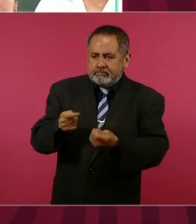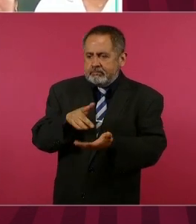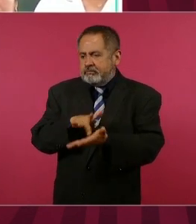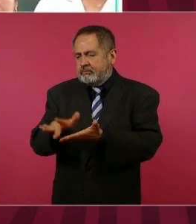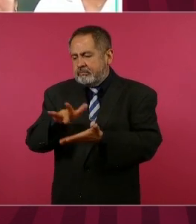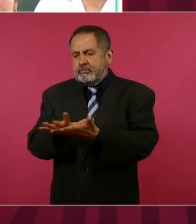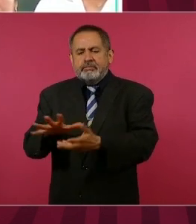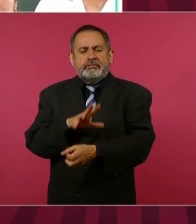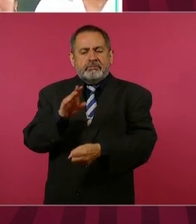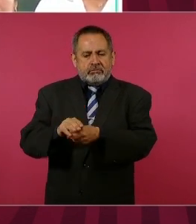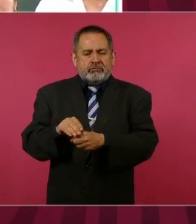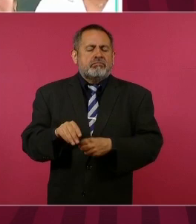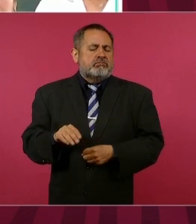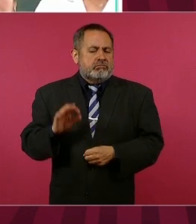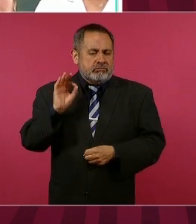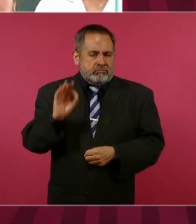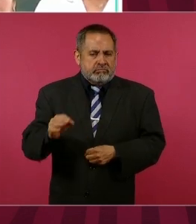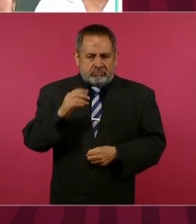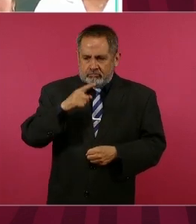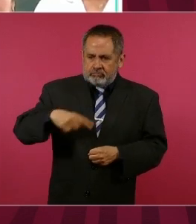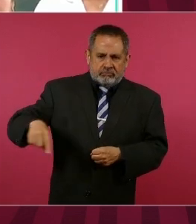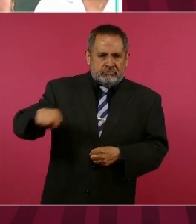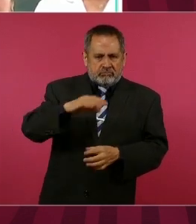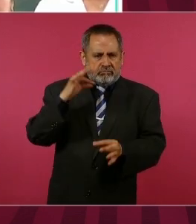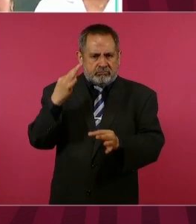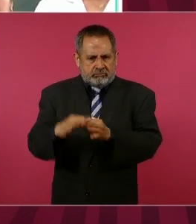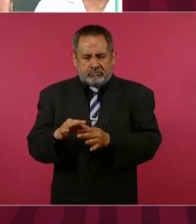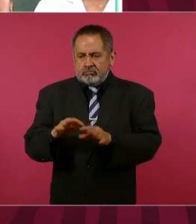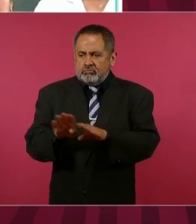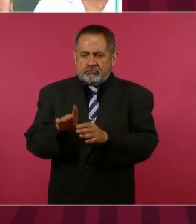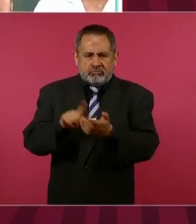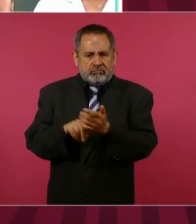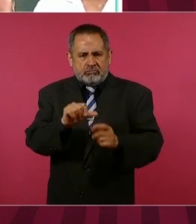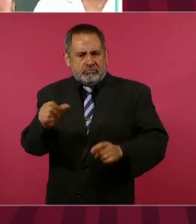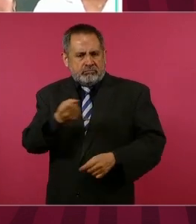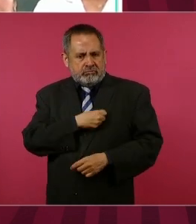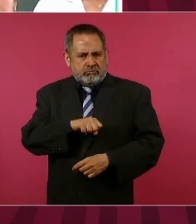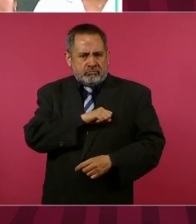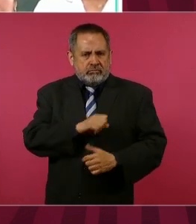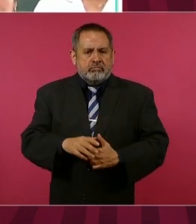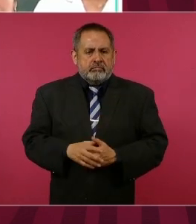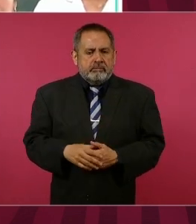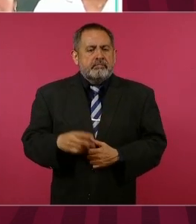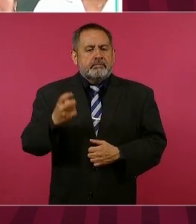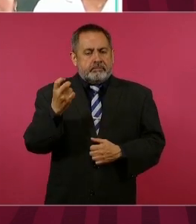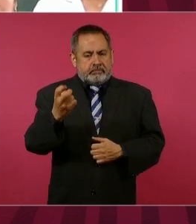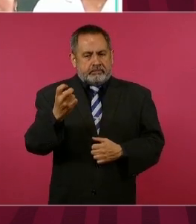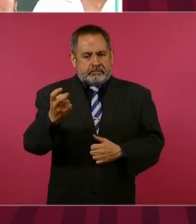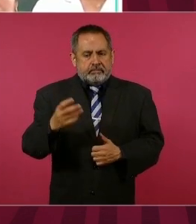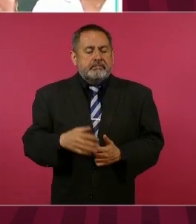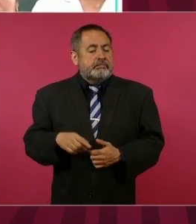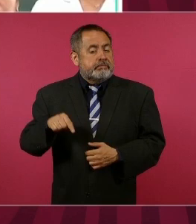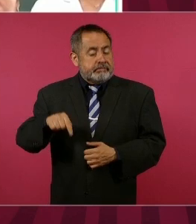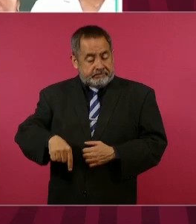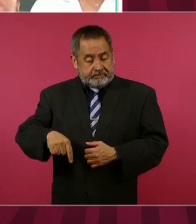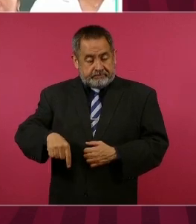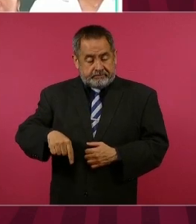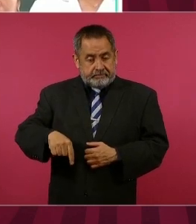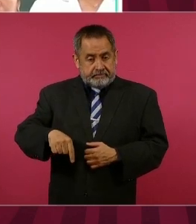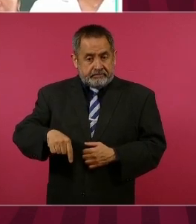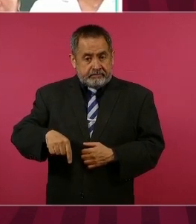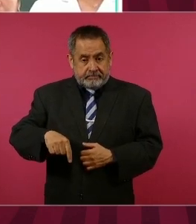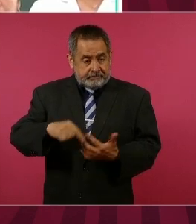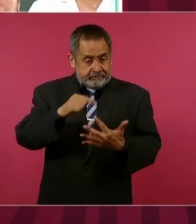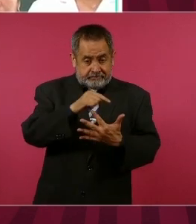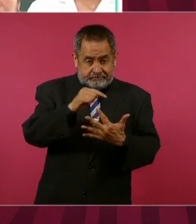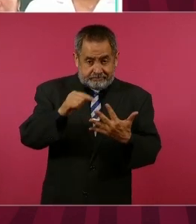potenciar las ya buenas cualidades que se tenían en nuestro sector salud. Por eso el sistema, todas estas